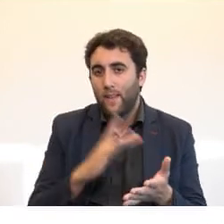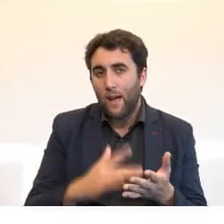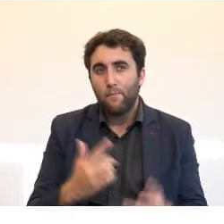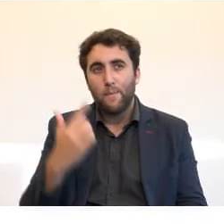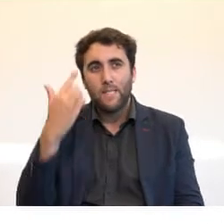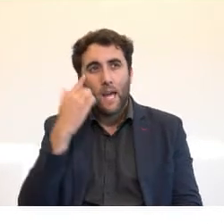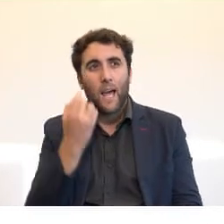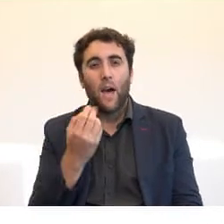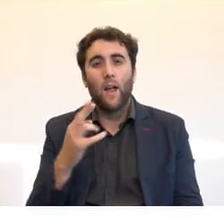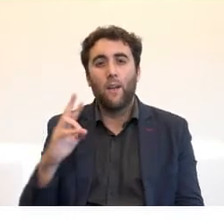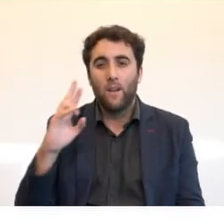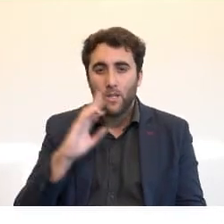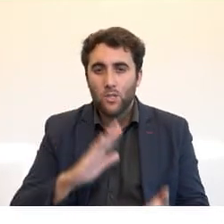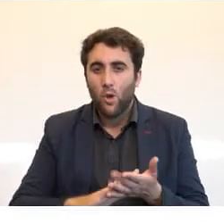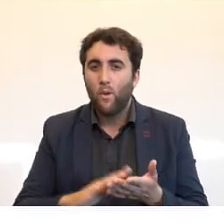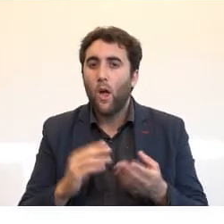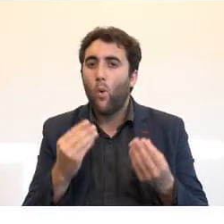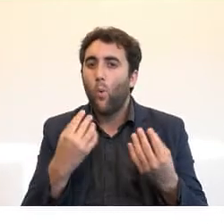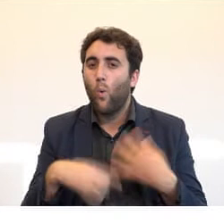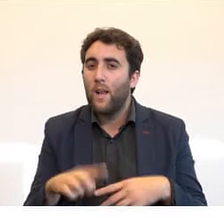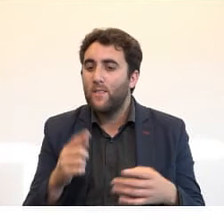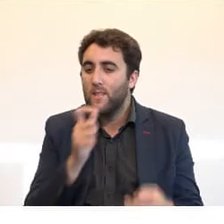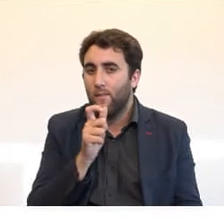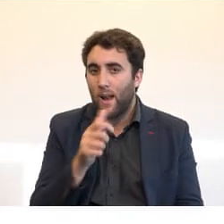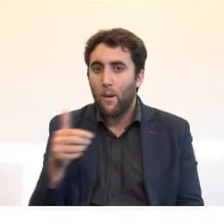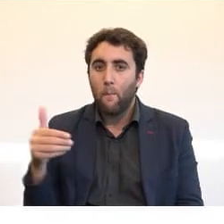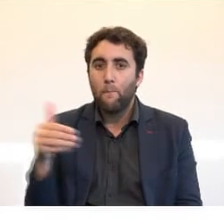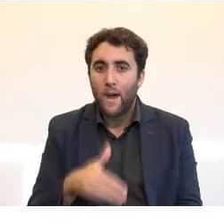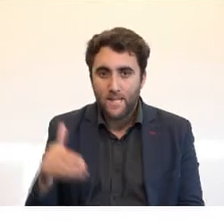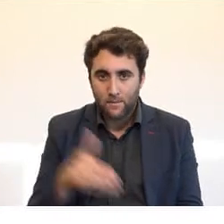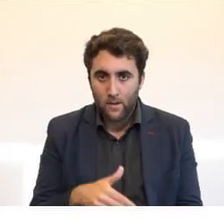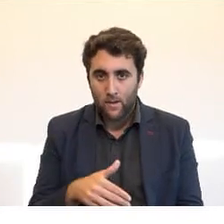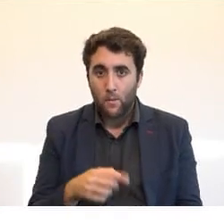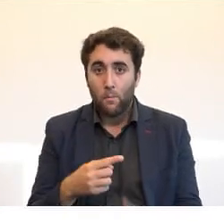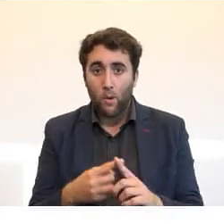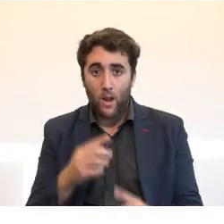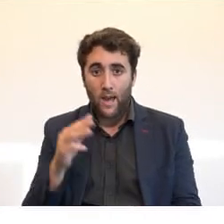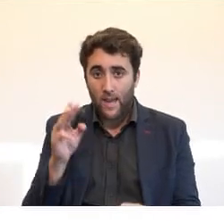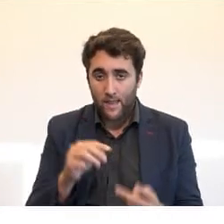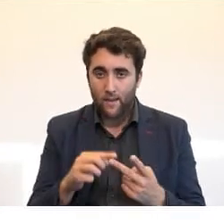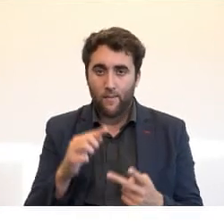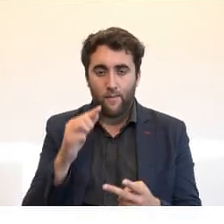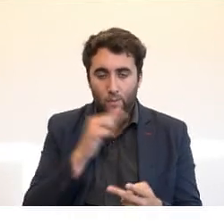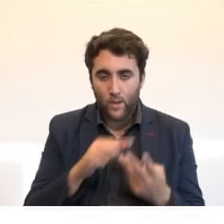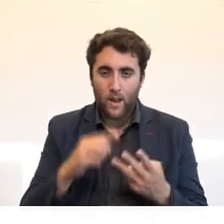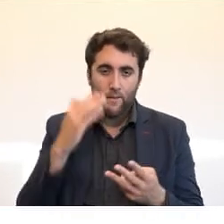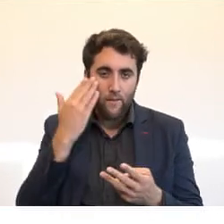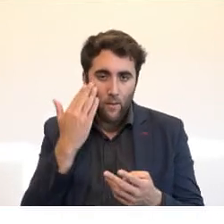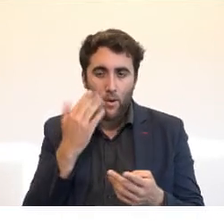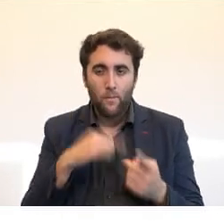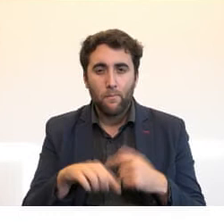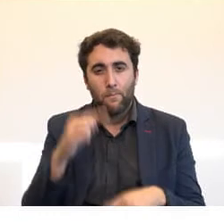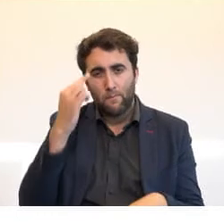a reflexionar sobre qué significa realmente participar. Porque las redes sociales nos han vendido una idea quizá utópica y a